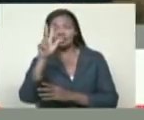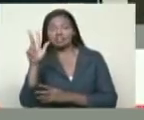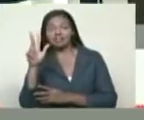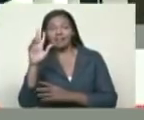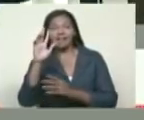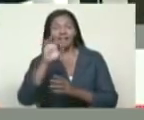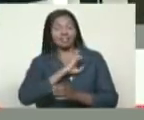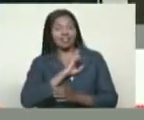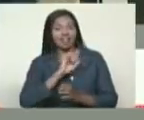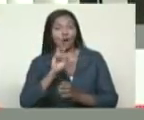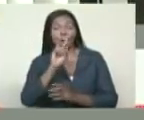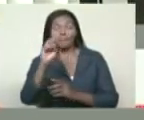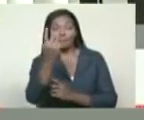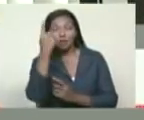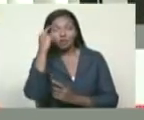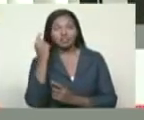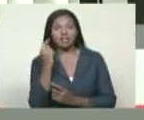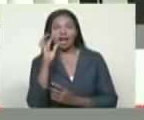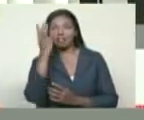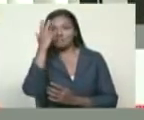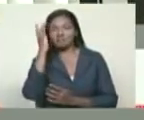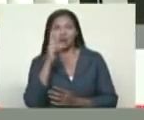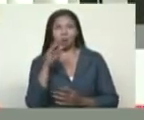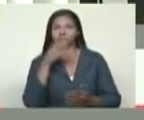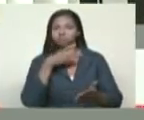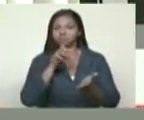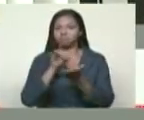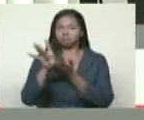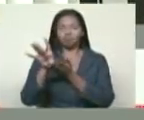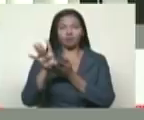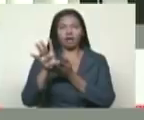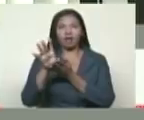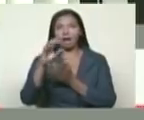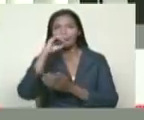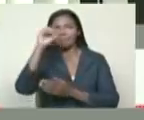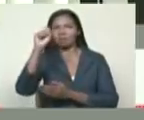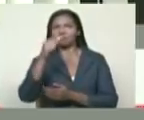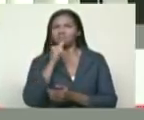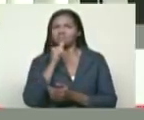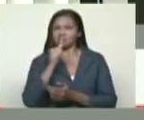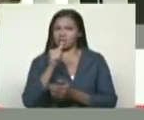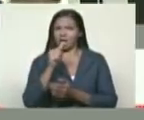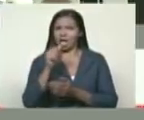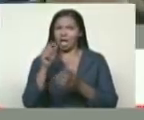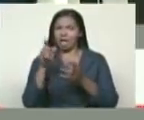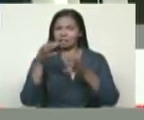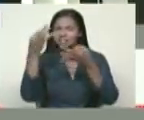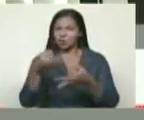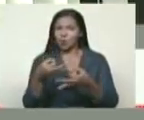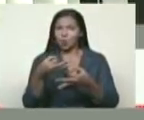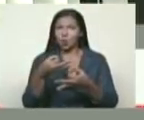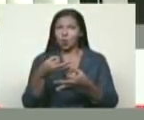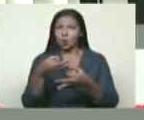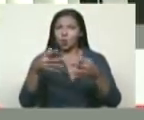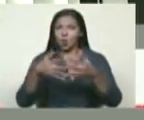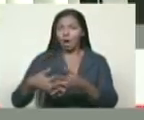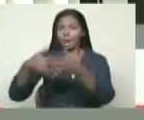y los primeros días de febrero ya Maduro no iba a estar allí. Y la periodista le pregunta, ¿quién le convenció? Y él termina diciendo, los